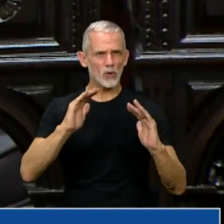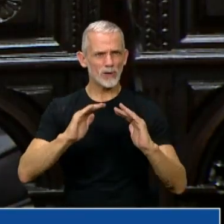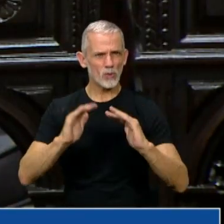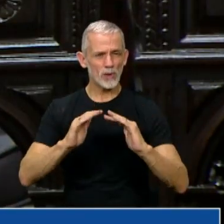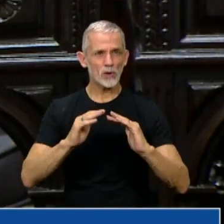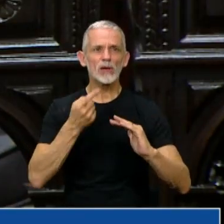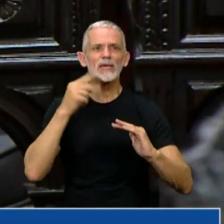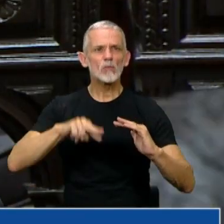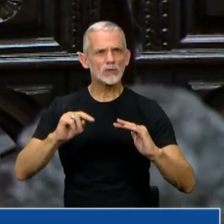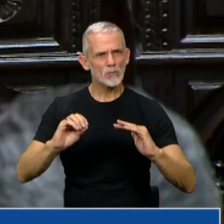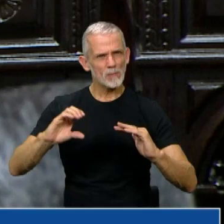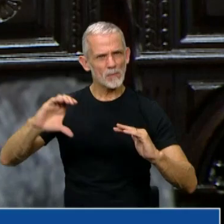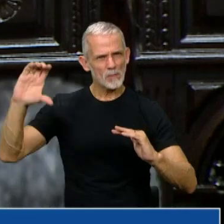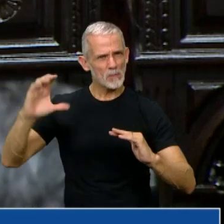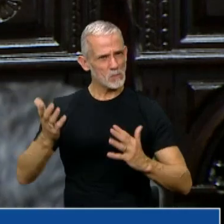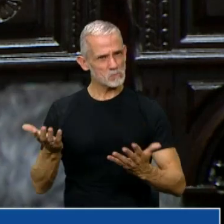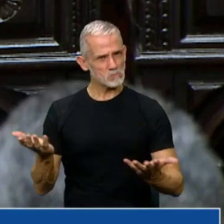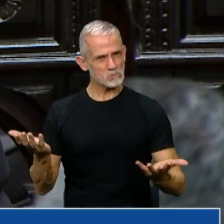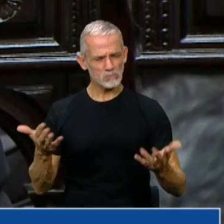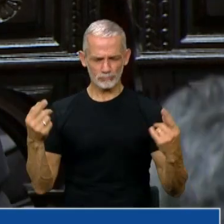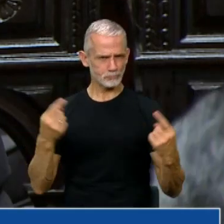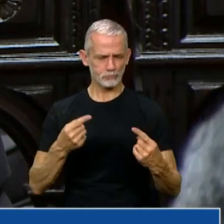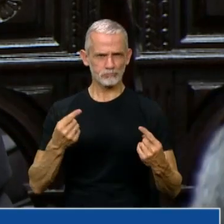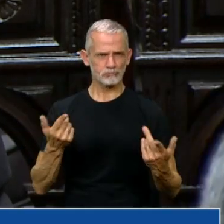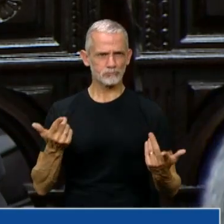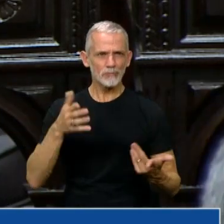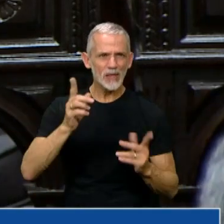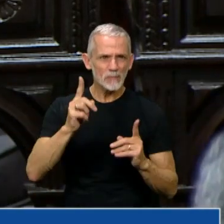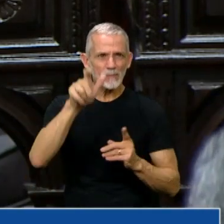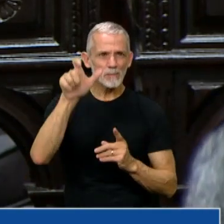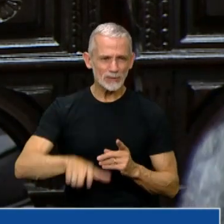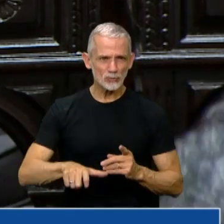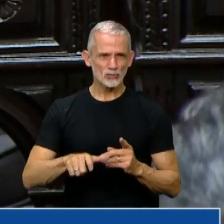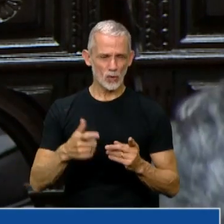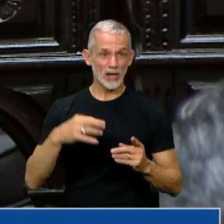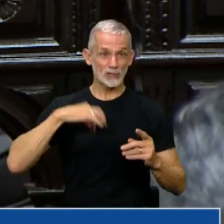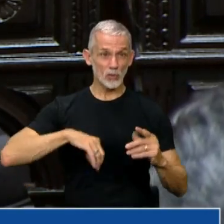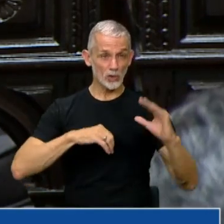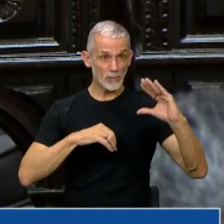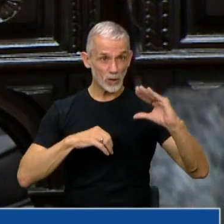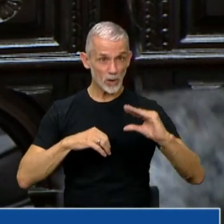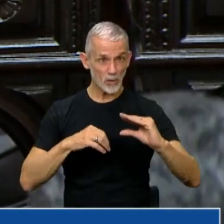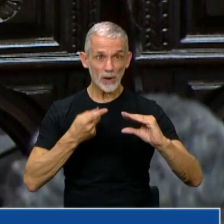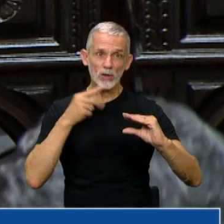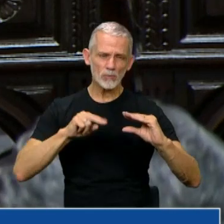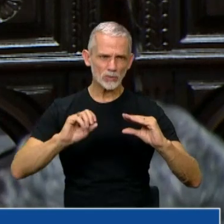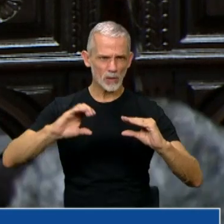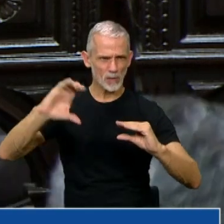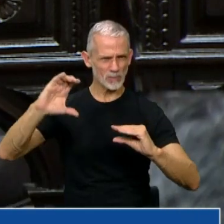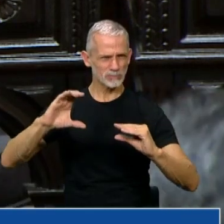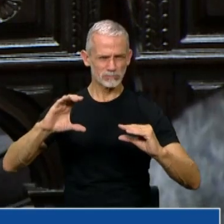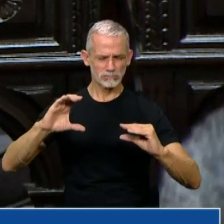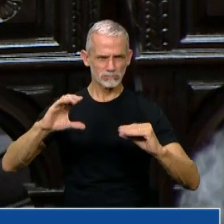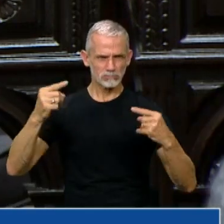ingresos y aumentó la carga impositiva de los mismos sujetos a los que se les rebajaban los ingresos.